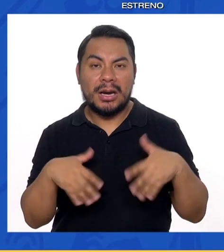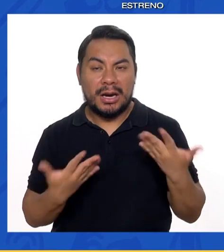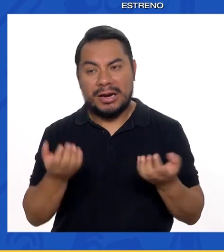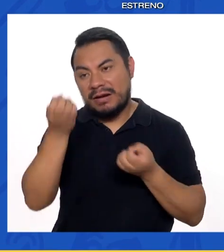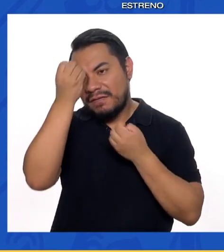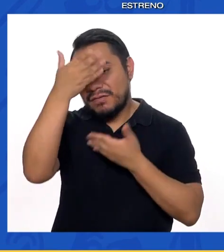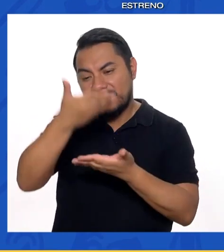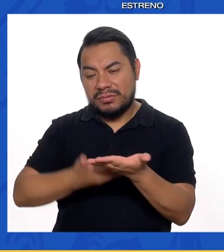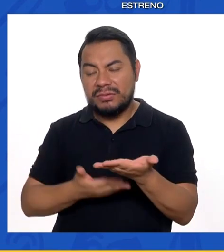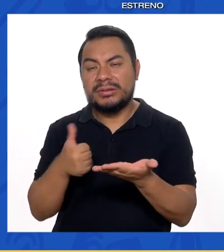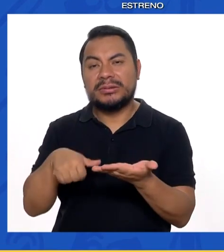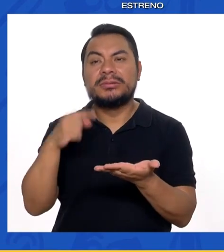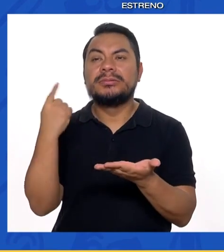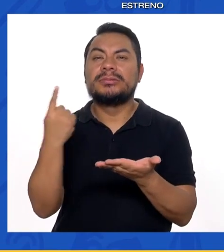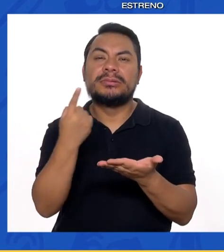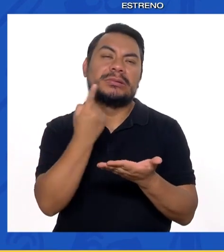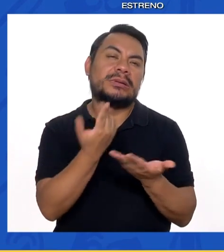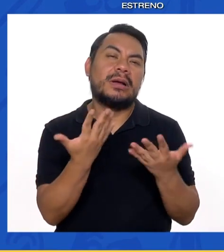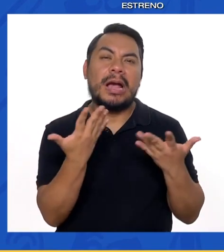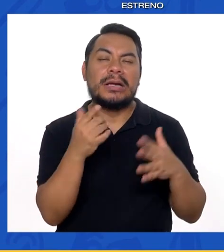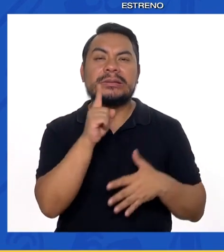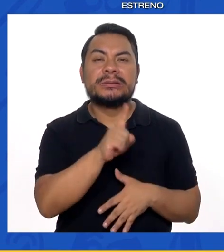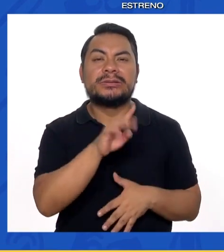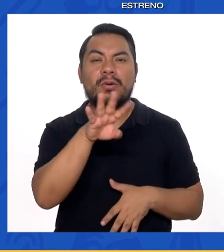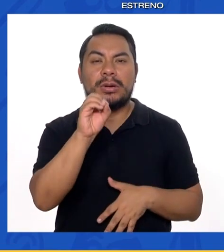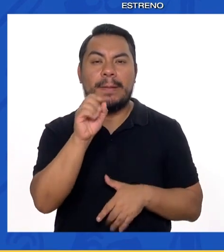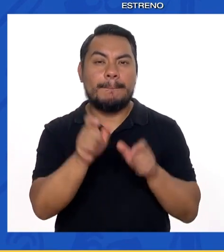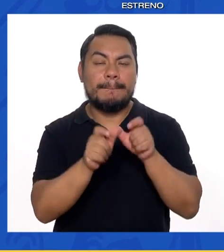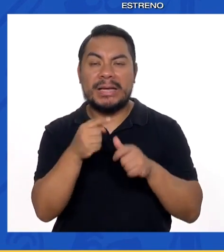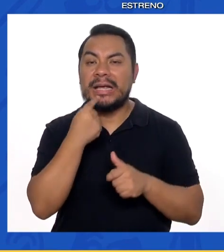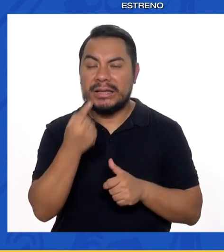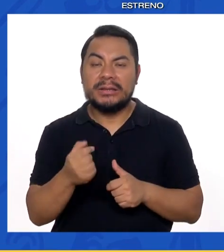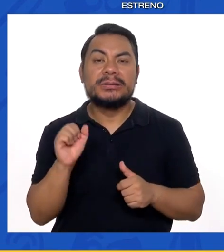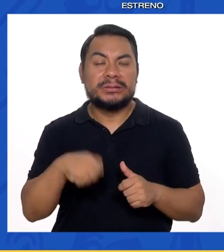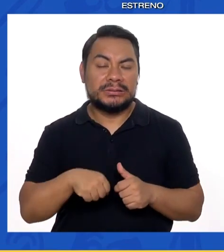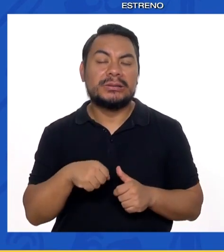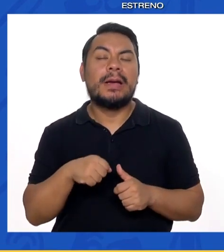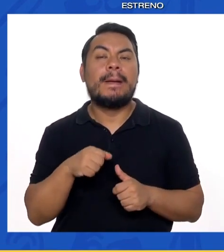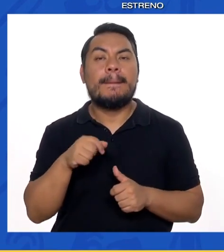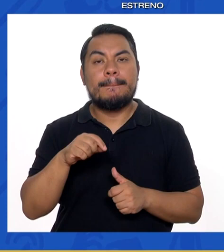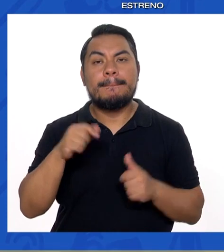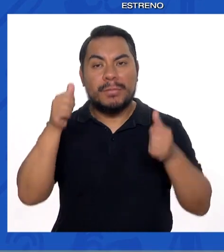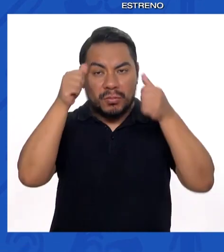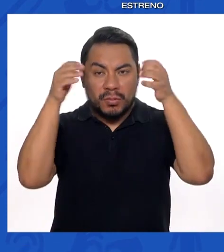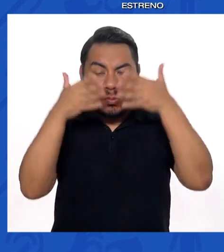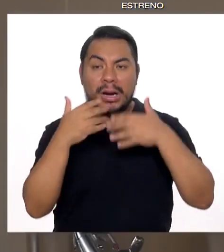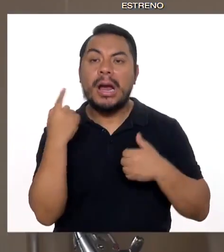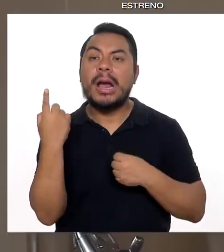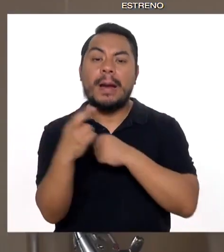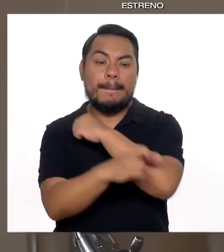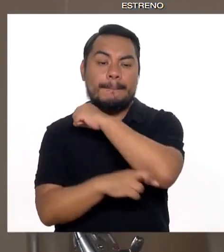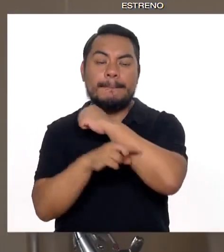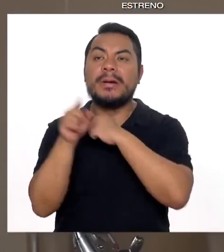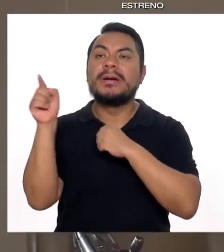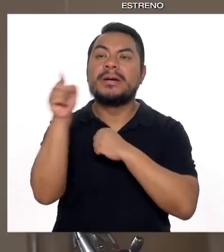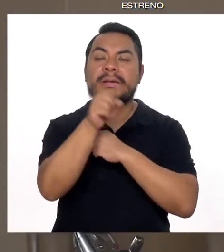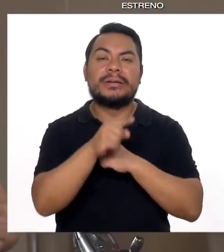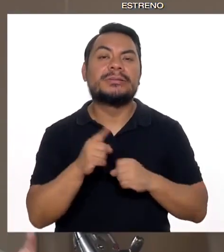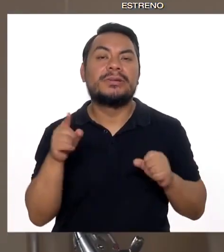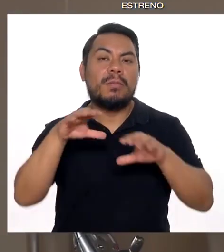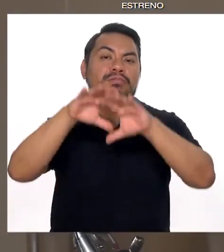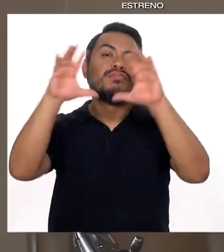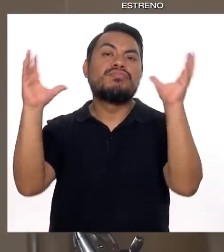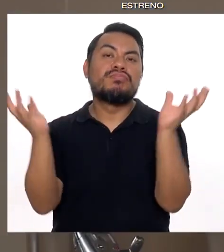una estadística que es 1 de cada 140 personas tiene trastorno del espectro autista. Obviamente cada país, esta es la